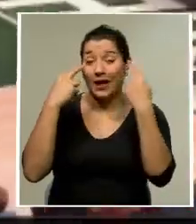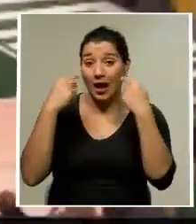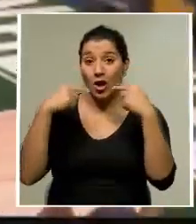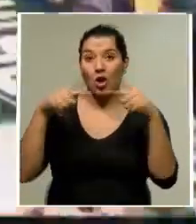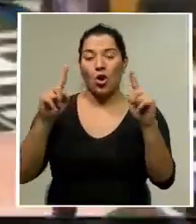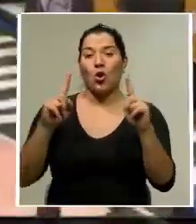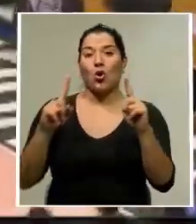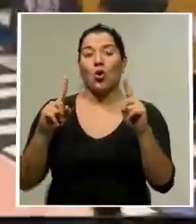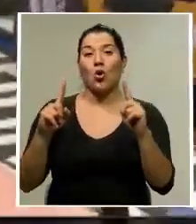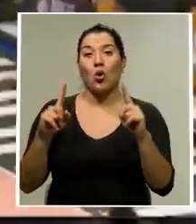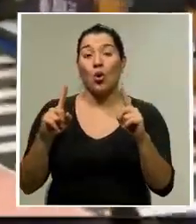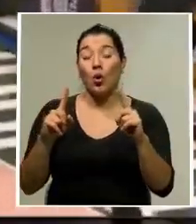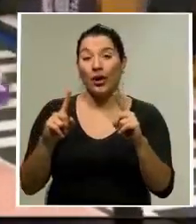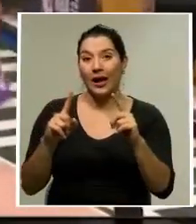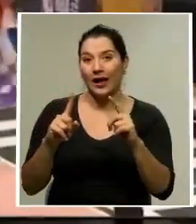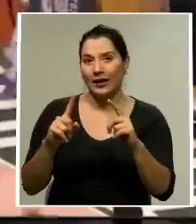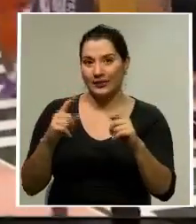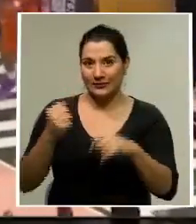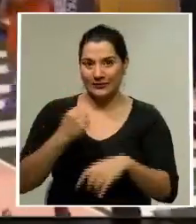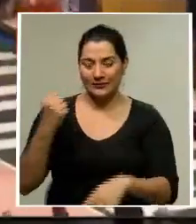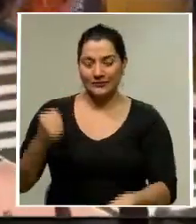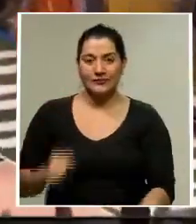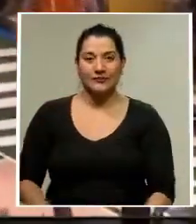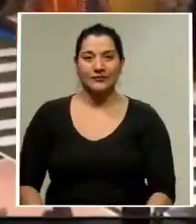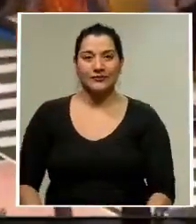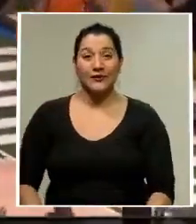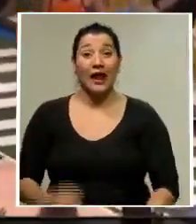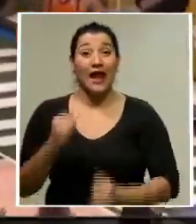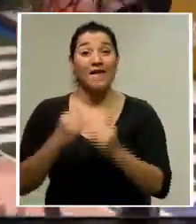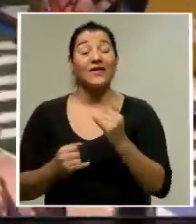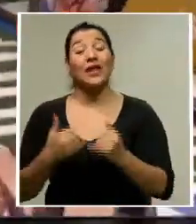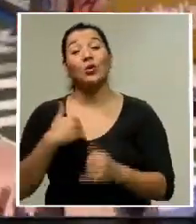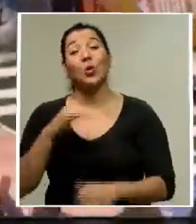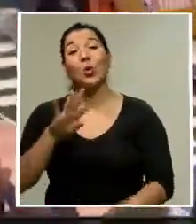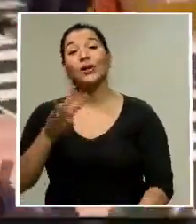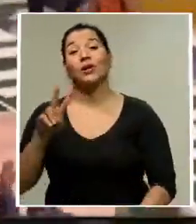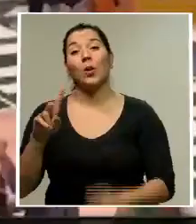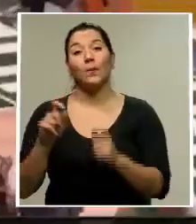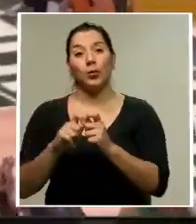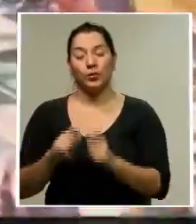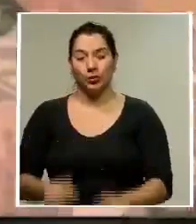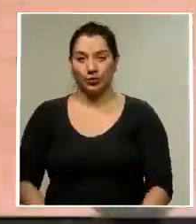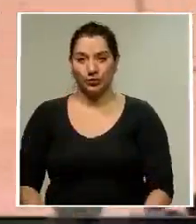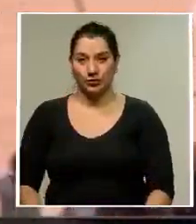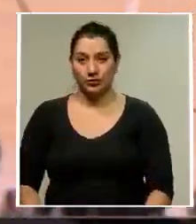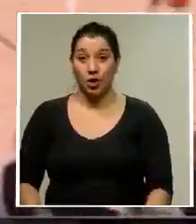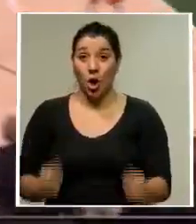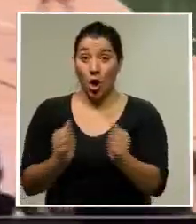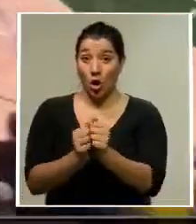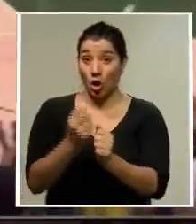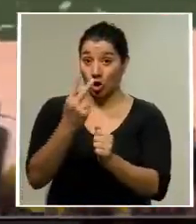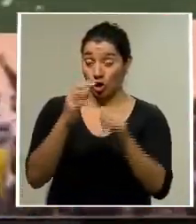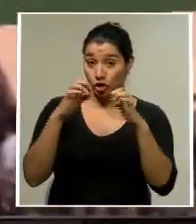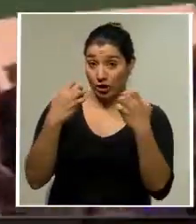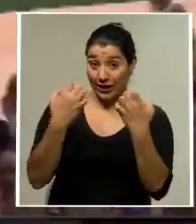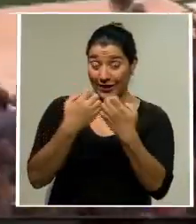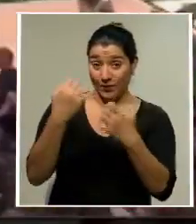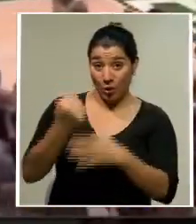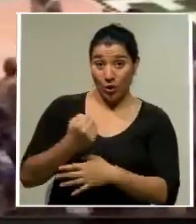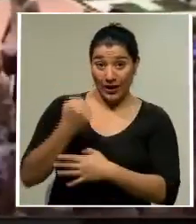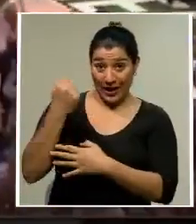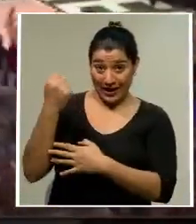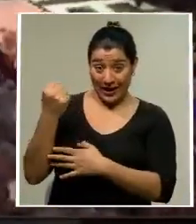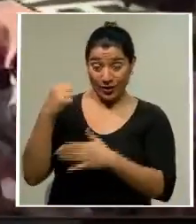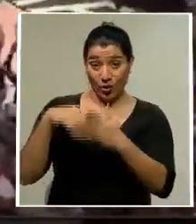exhibición de la estrella de los Suns, Devin Booker, quien terminó con 42 puntos. Con los dos equipos ganando sus juegos como local,